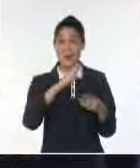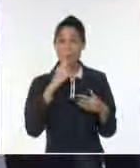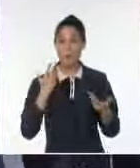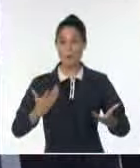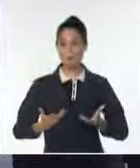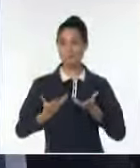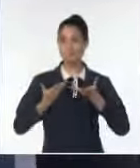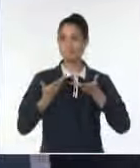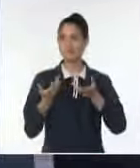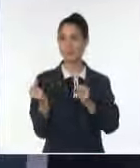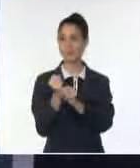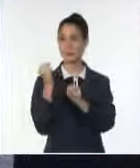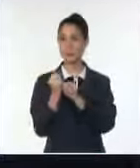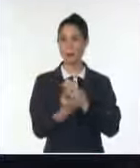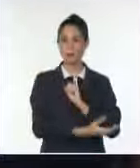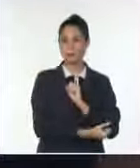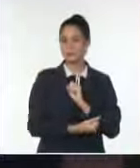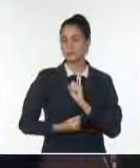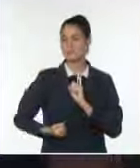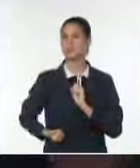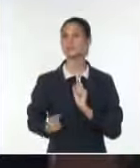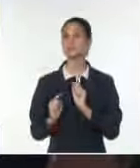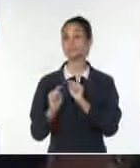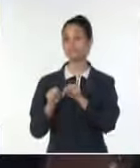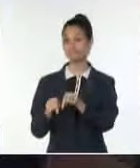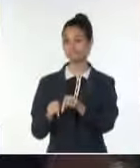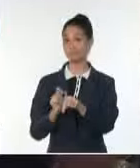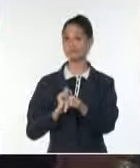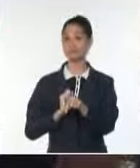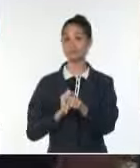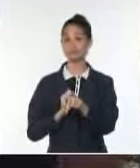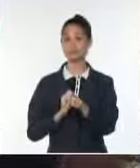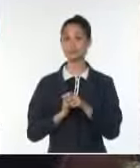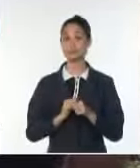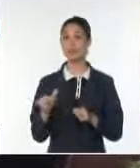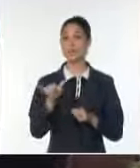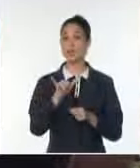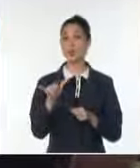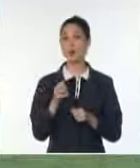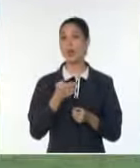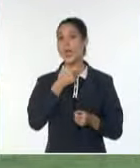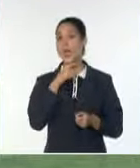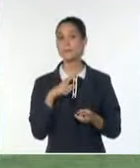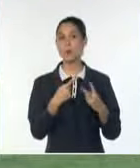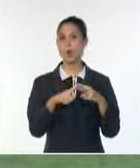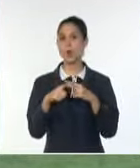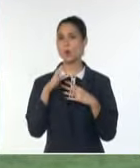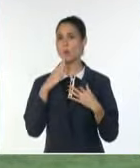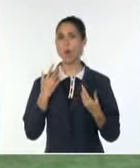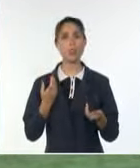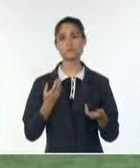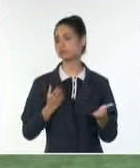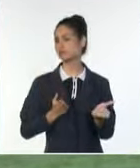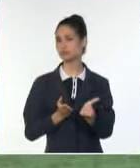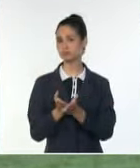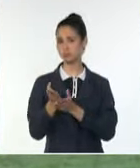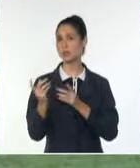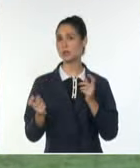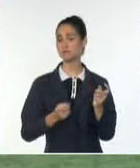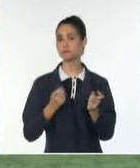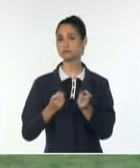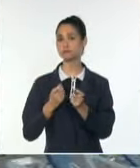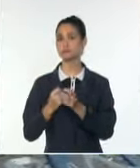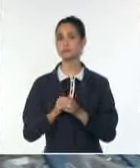un año todo lo que están fomentando no en la situación tenemos la solución es esa no hay otra otra de las obras emblemáticas que se